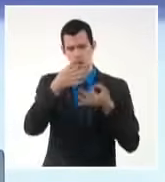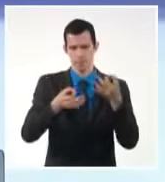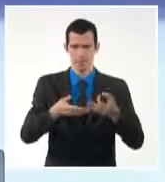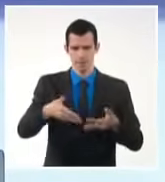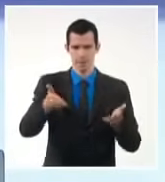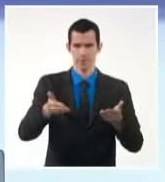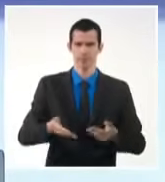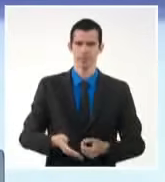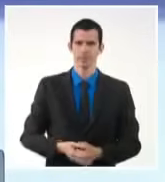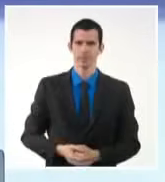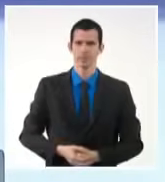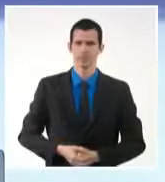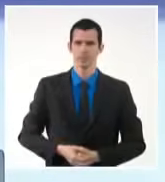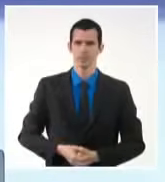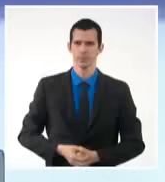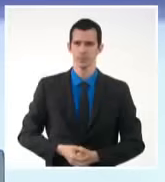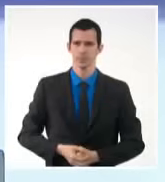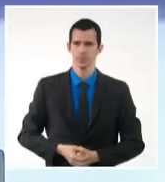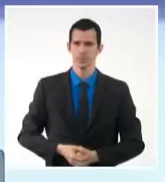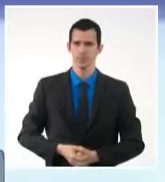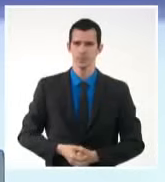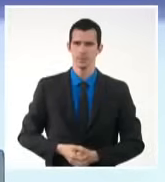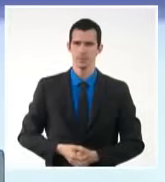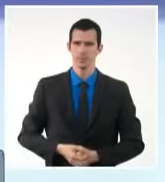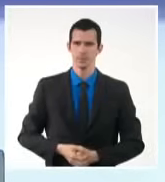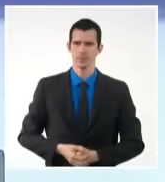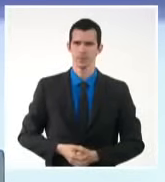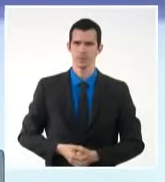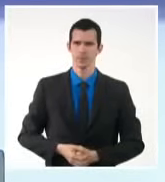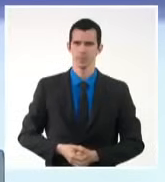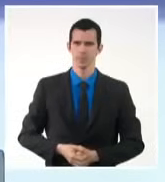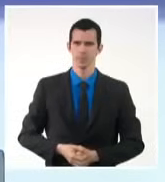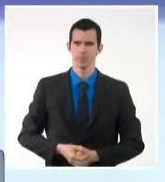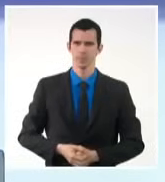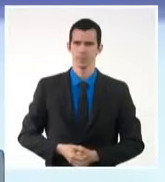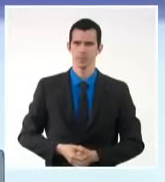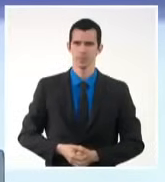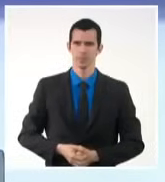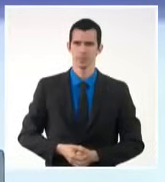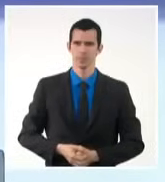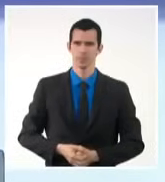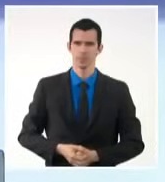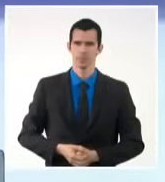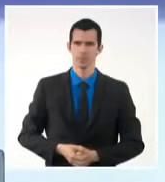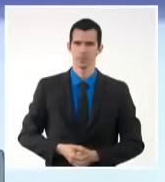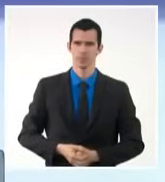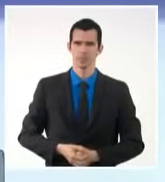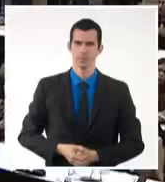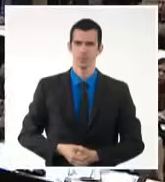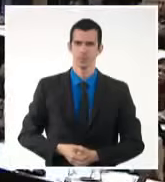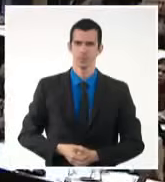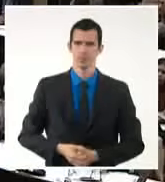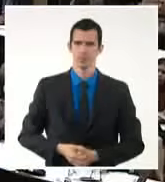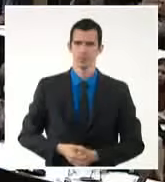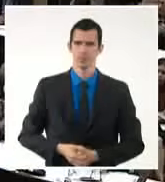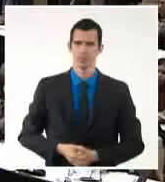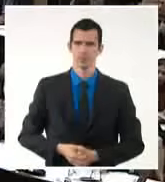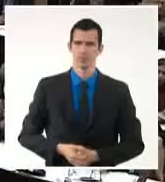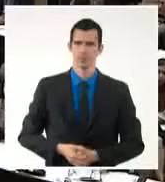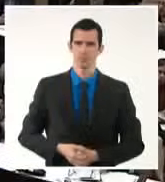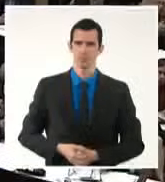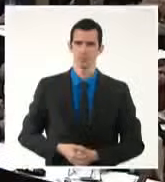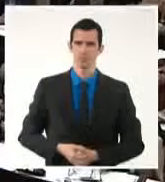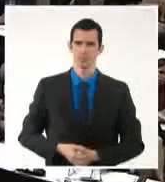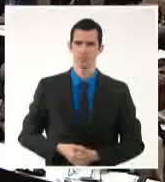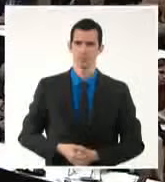Bermúdez, en la clausura del segundo periodo ordinario de sesiones de la 10ª legislatura de la Asamblea Nacional del Poder Popular.